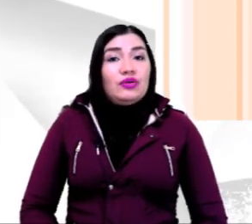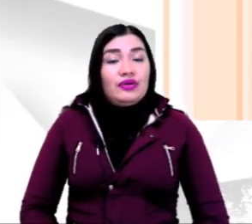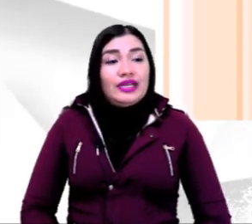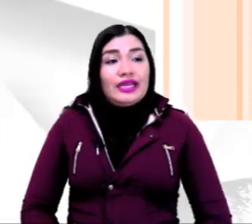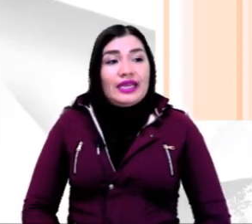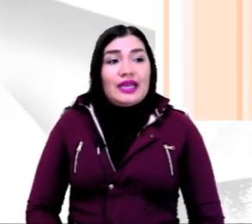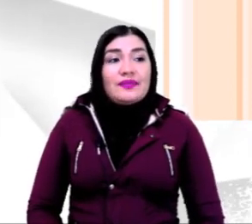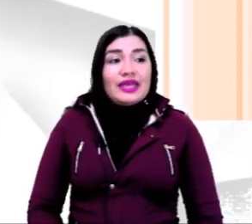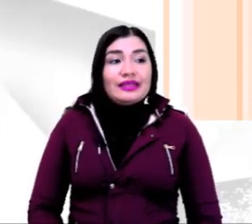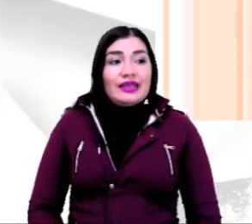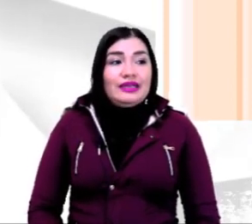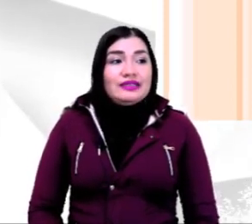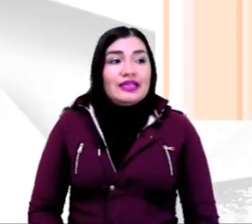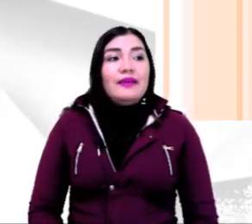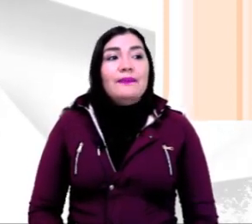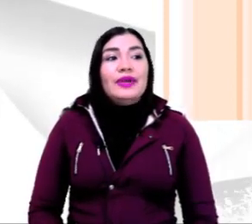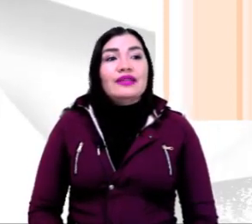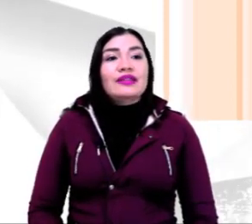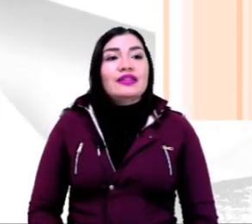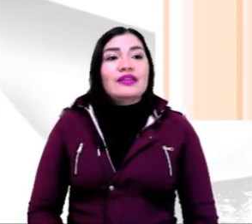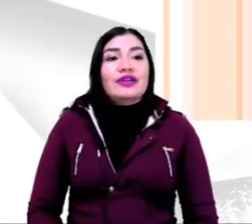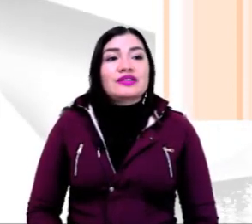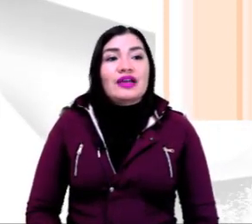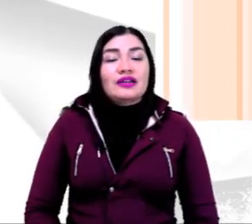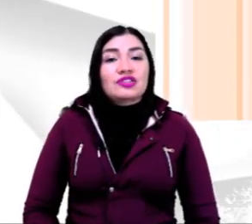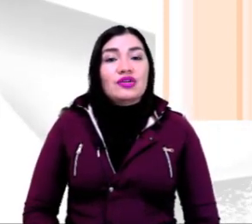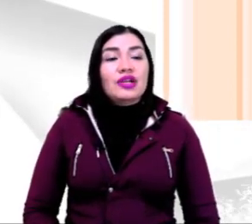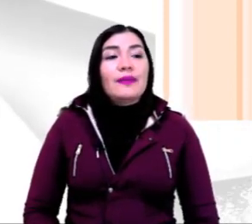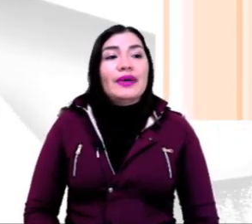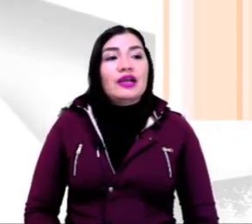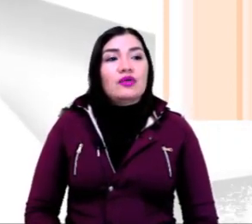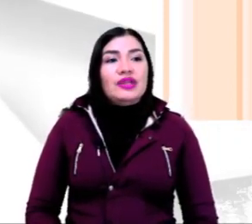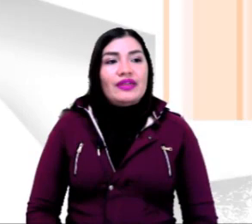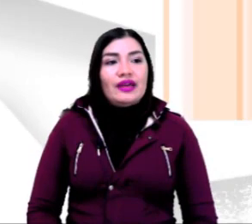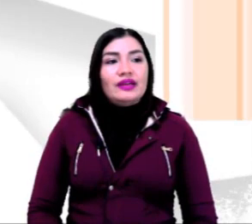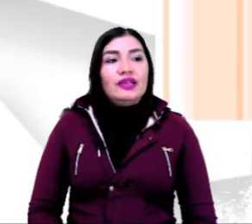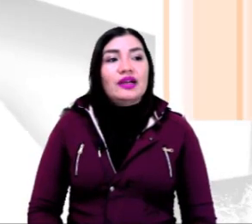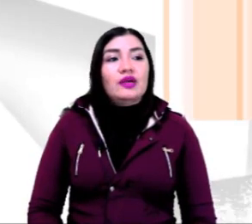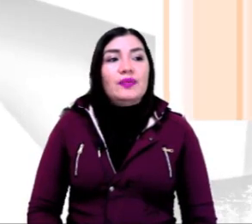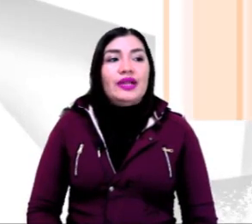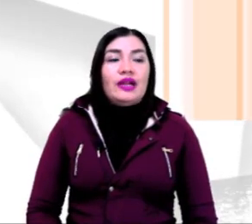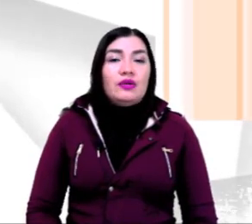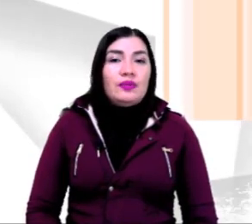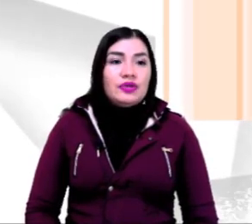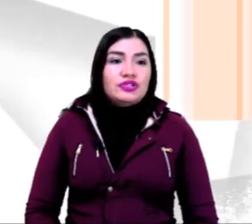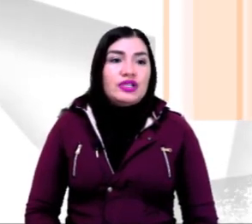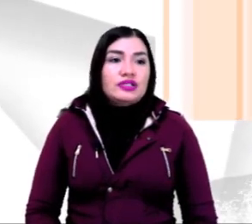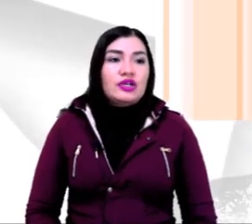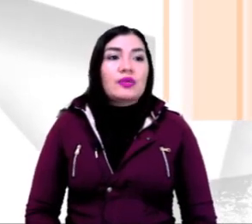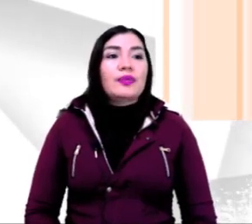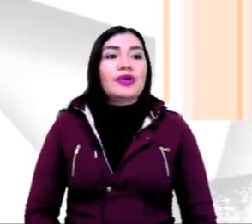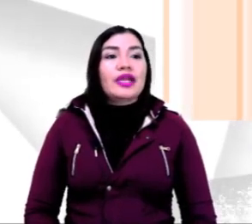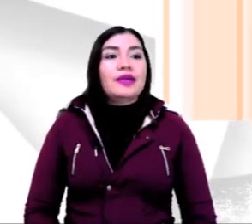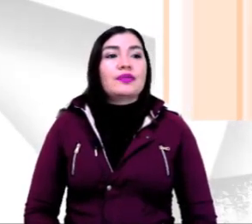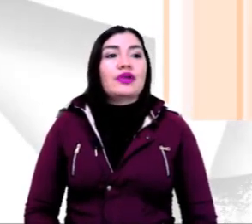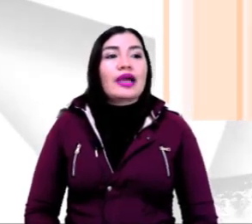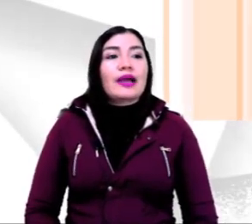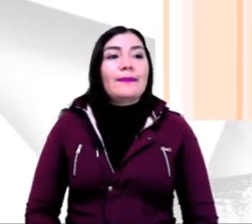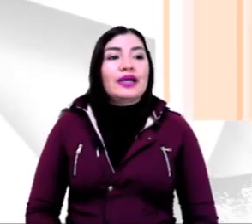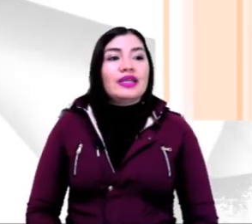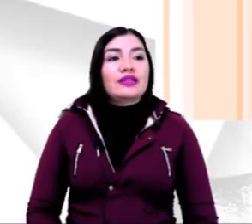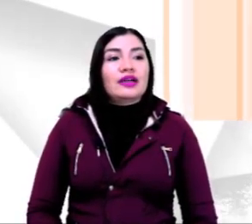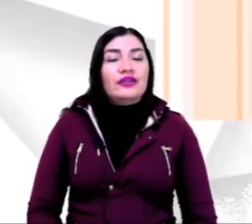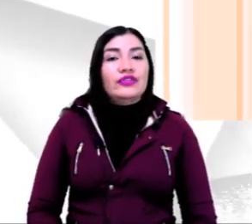principales ONG ambientales emprenden diversas acciones para cuidar y recuperar los bosques, como por ejemplo